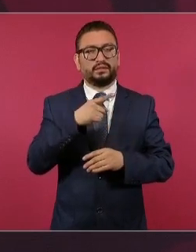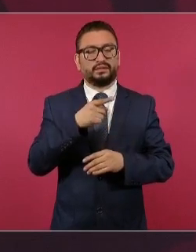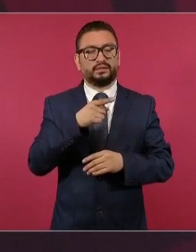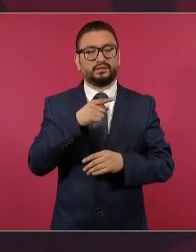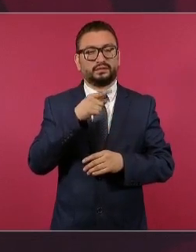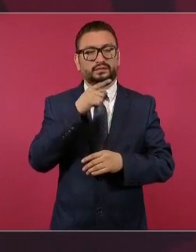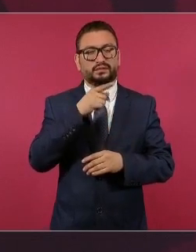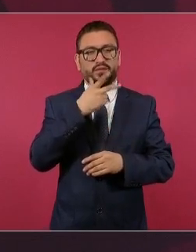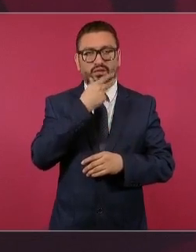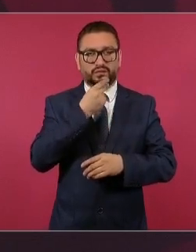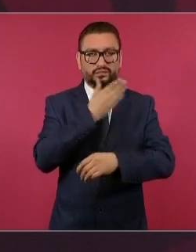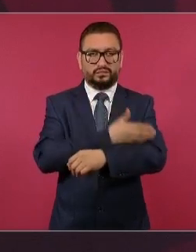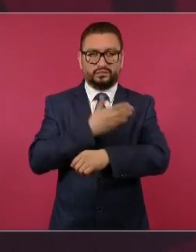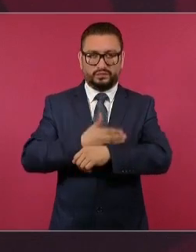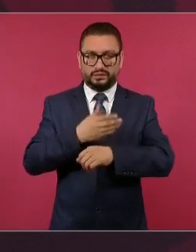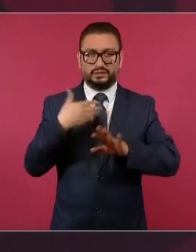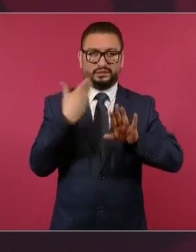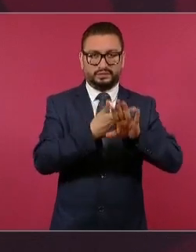Madero,